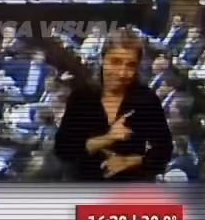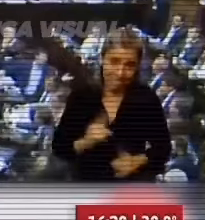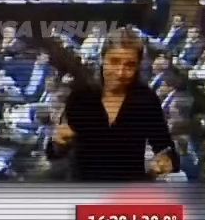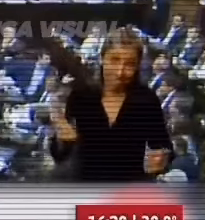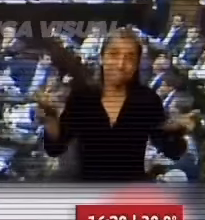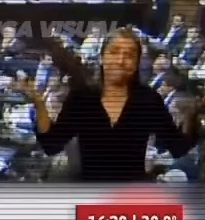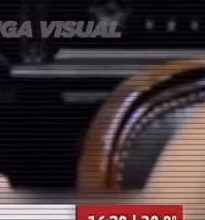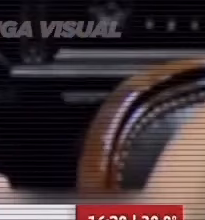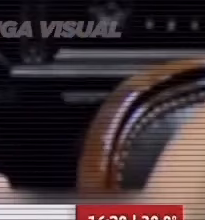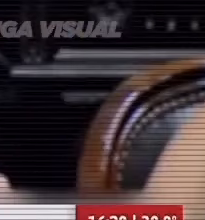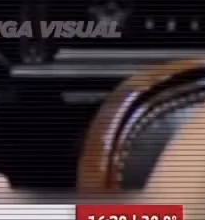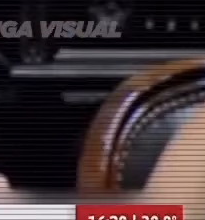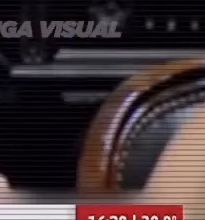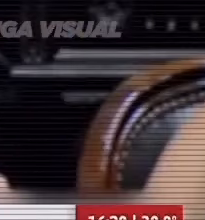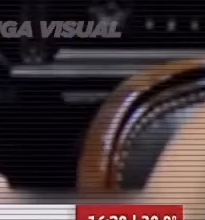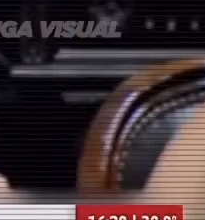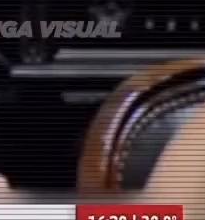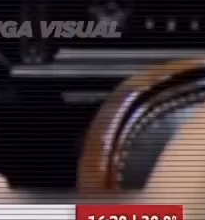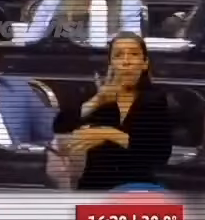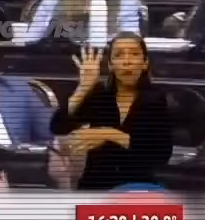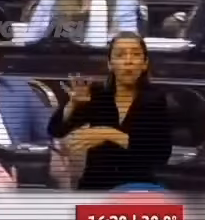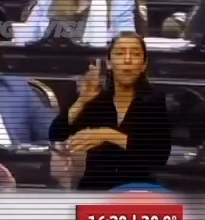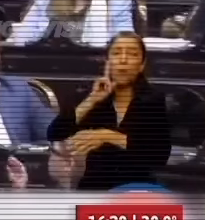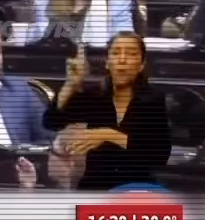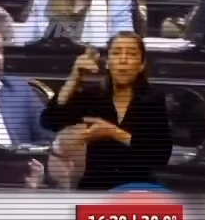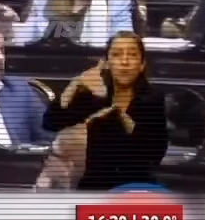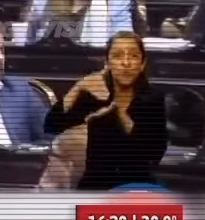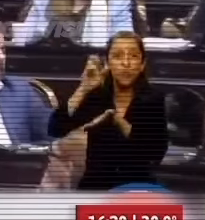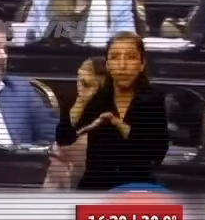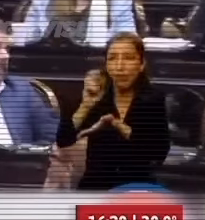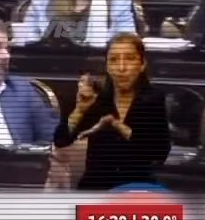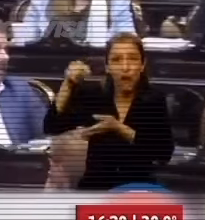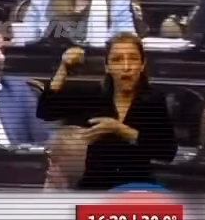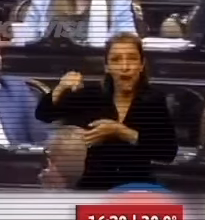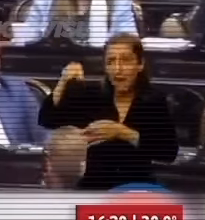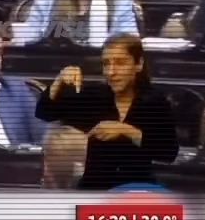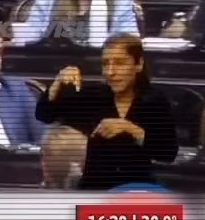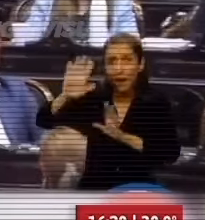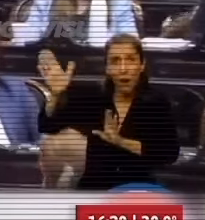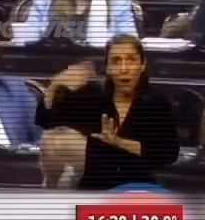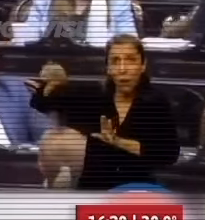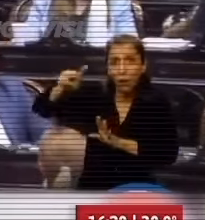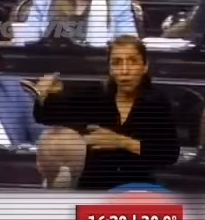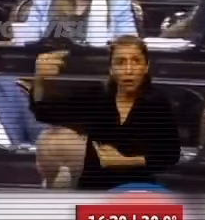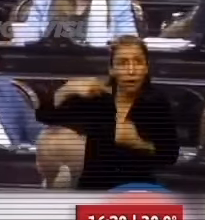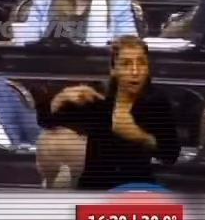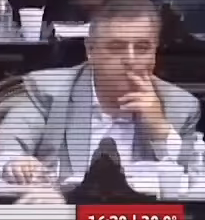El Estado es el pedófilo en un jardín de infantes, con los nenes encadenados y